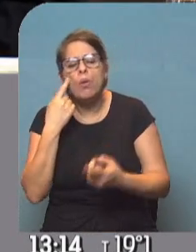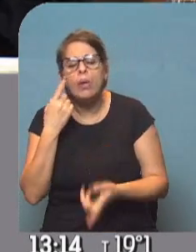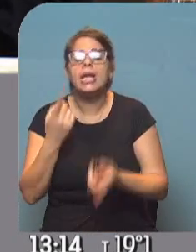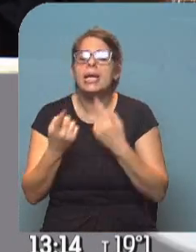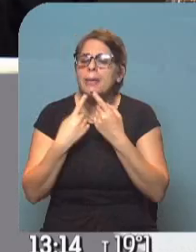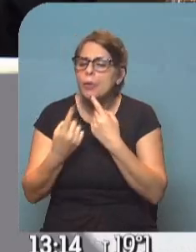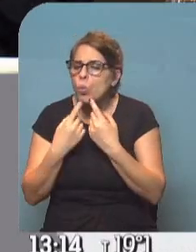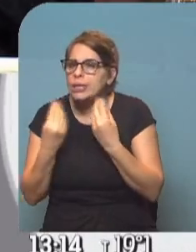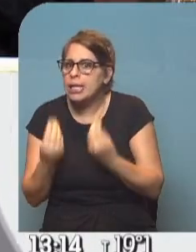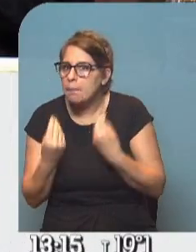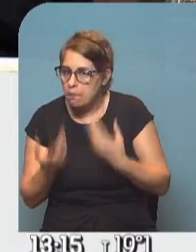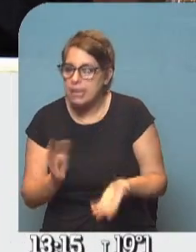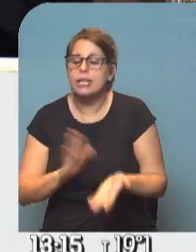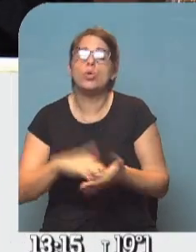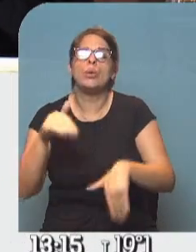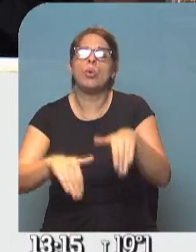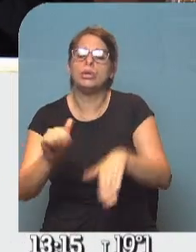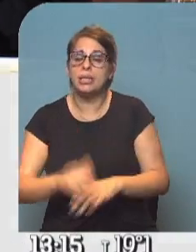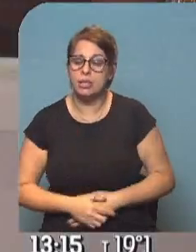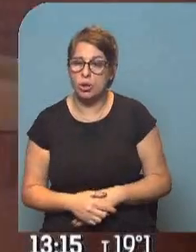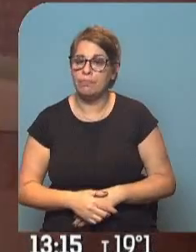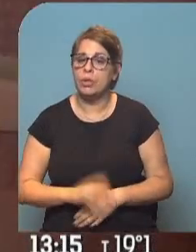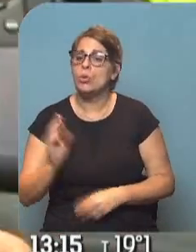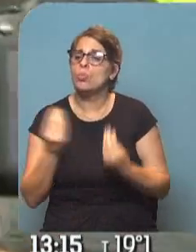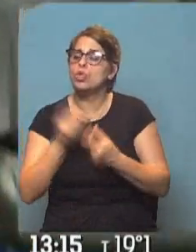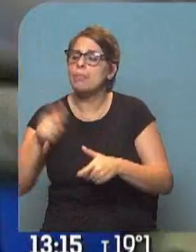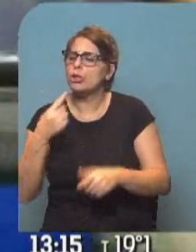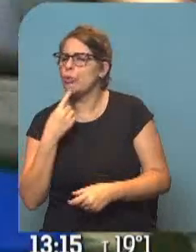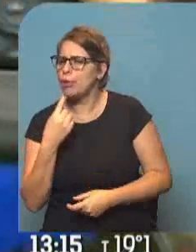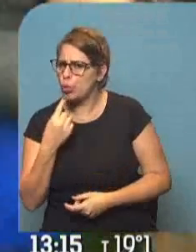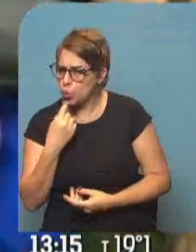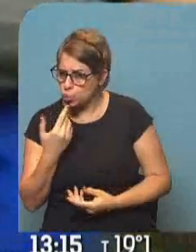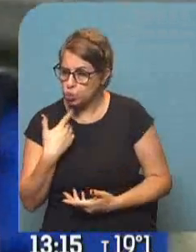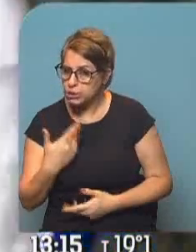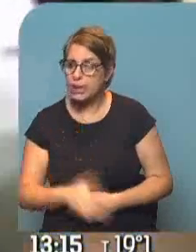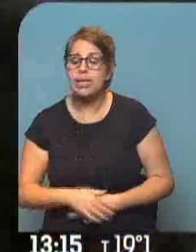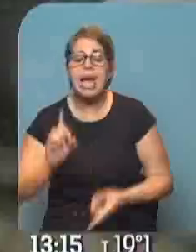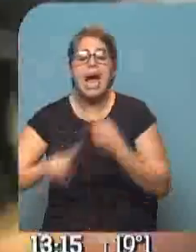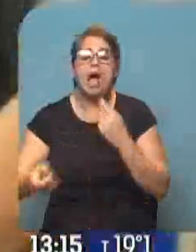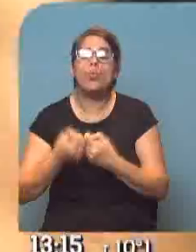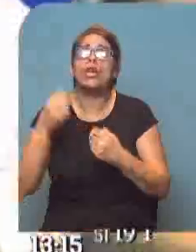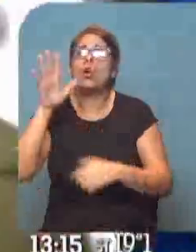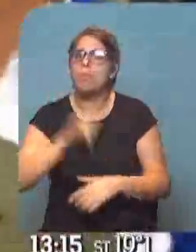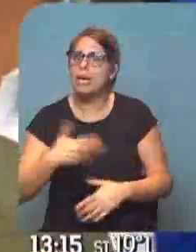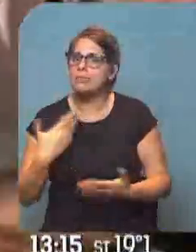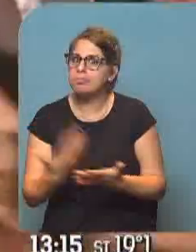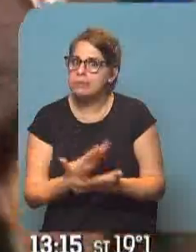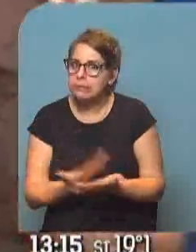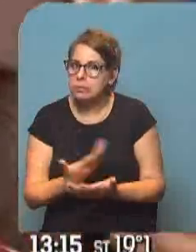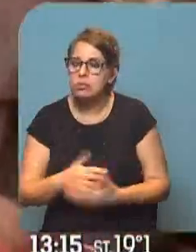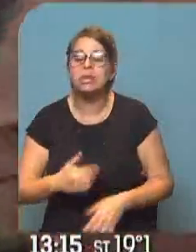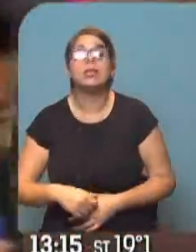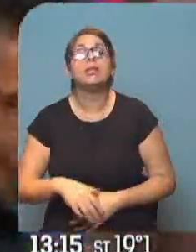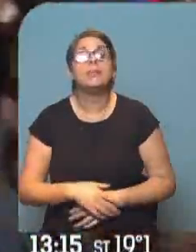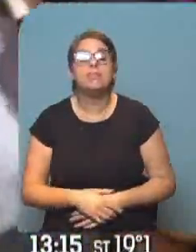viendo qué pasa en materia electoral, lo que se preguntan muchos es si están en riesgo los acuerdos de paz. Los acuerdos de paz que estarían